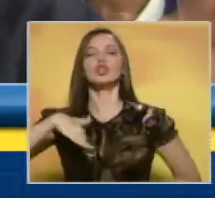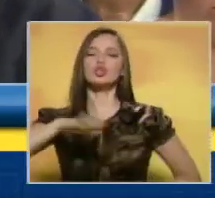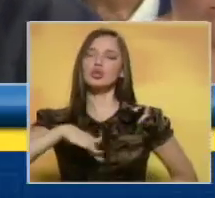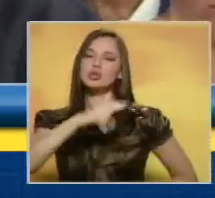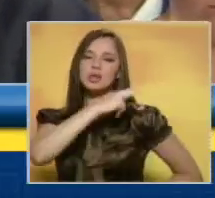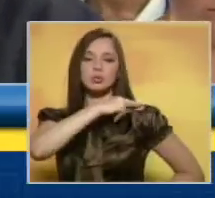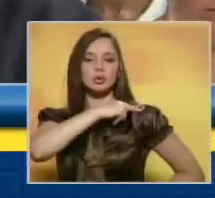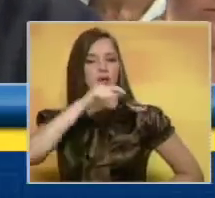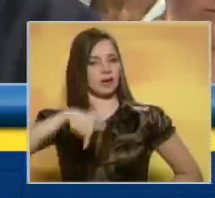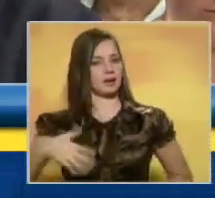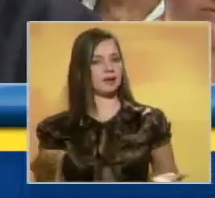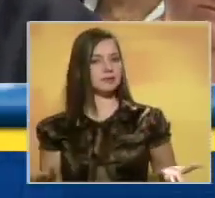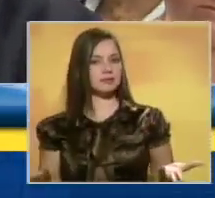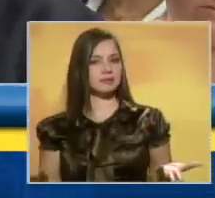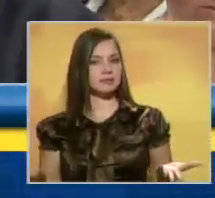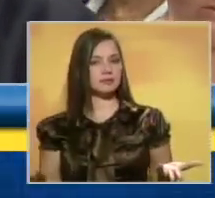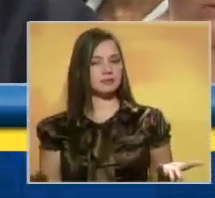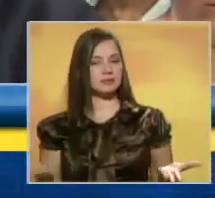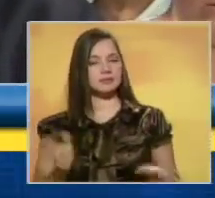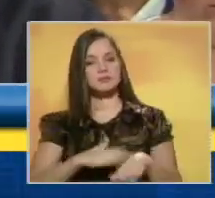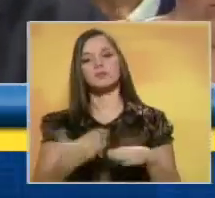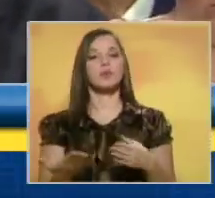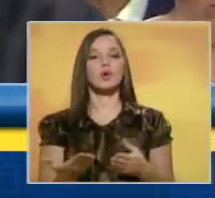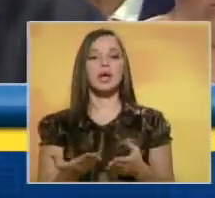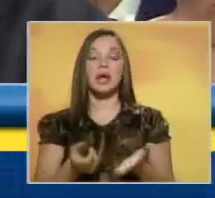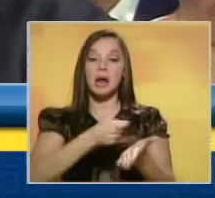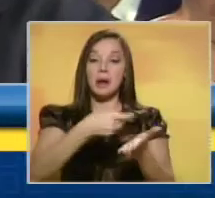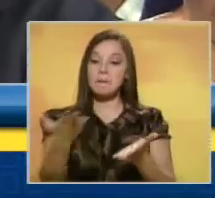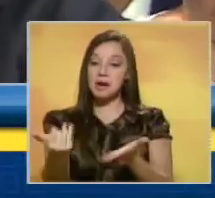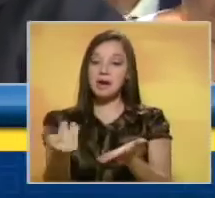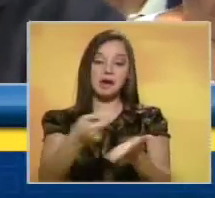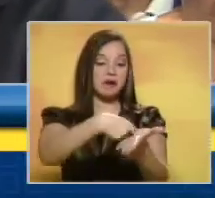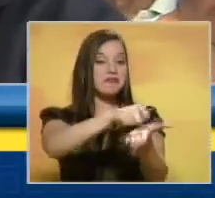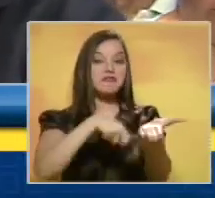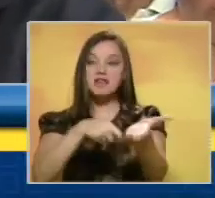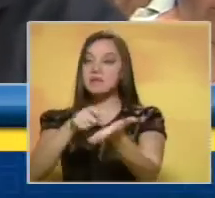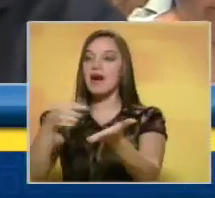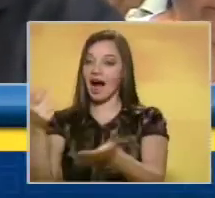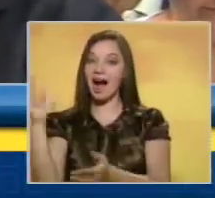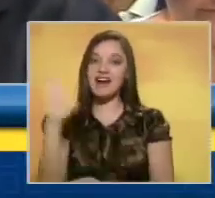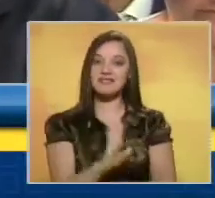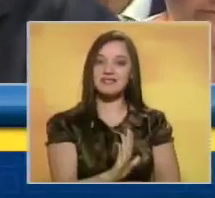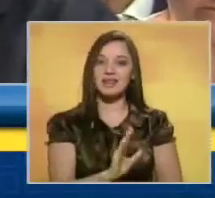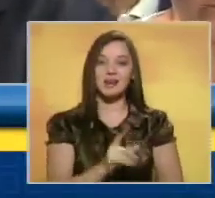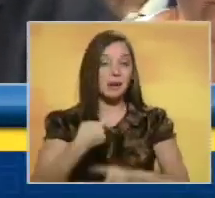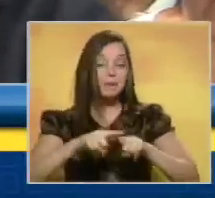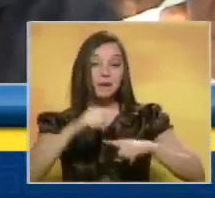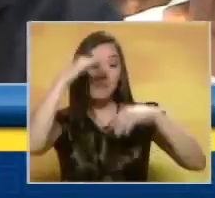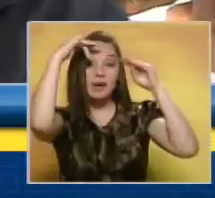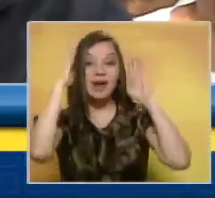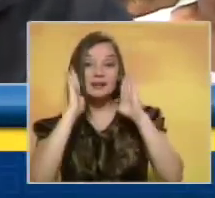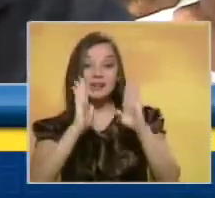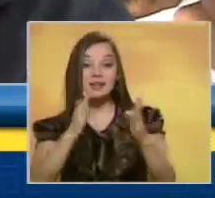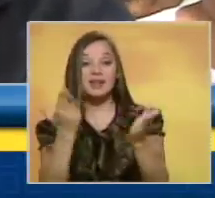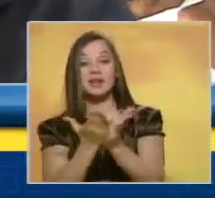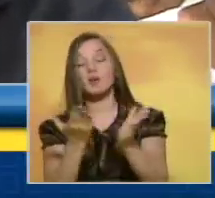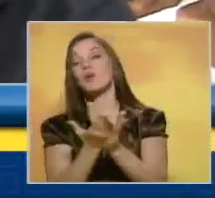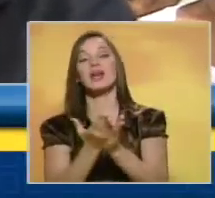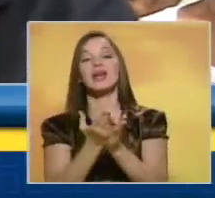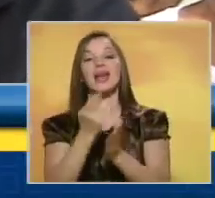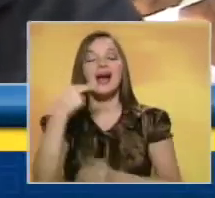aquí, porque para coger firmas, para otras cosas sirven, pero para venir a atender un colegio que se llama